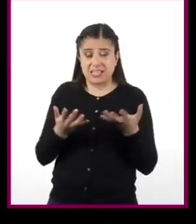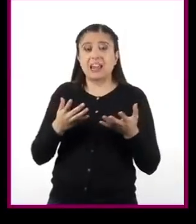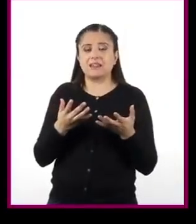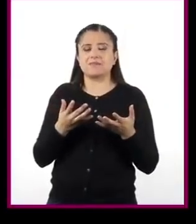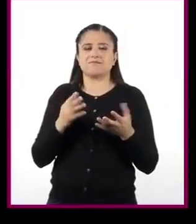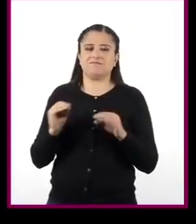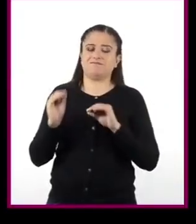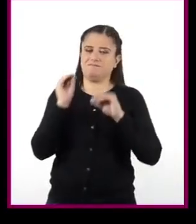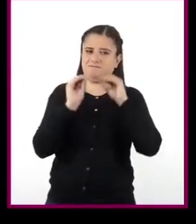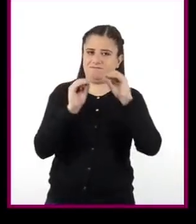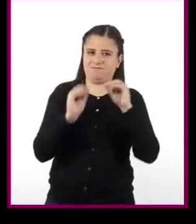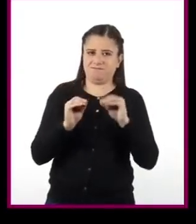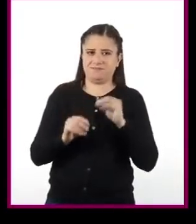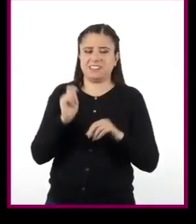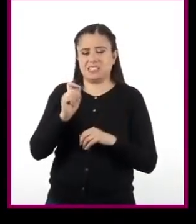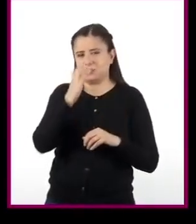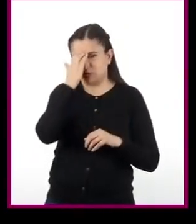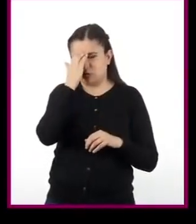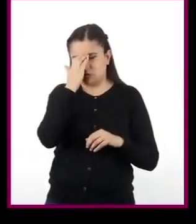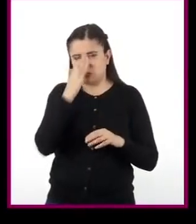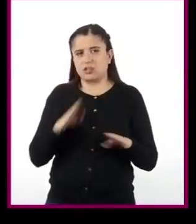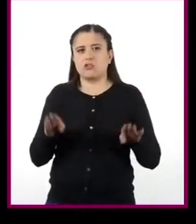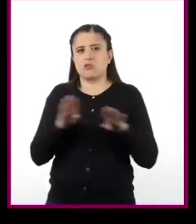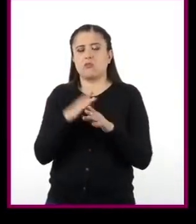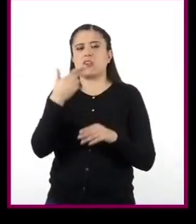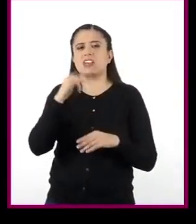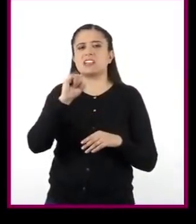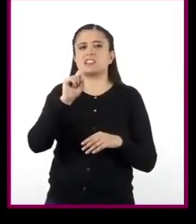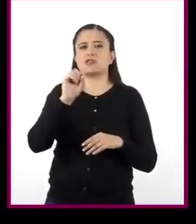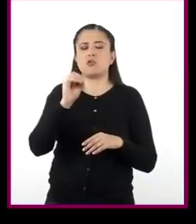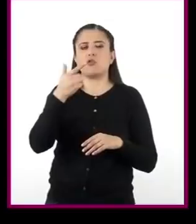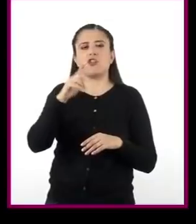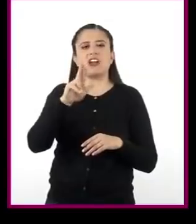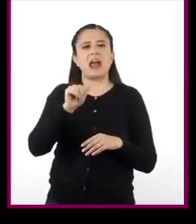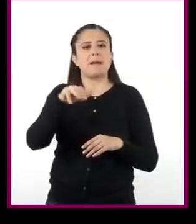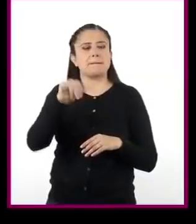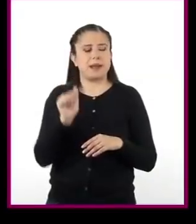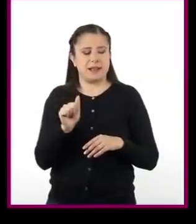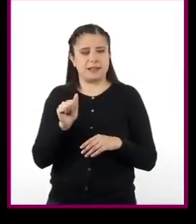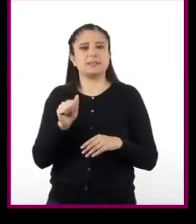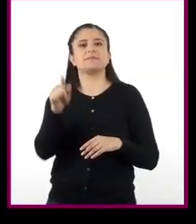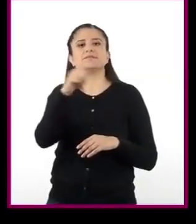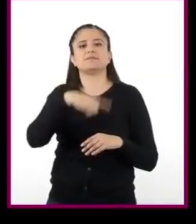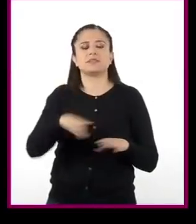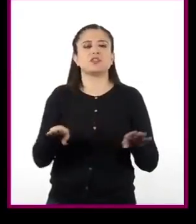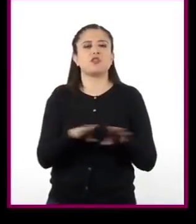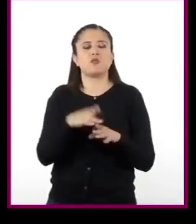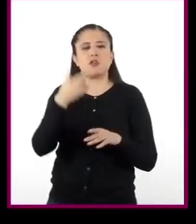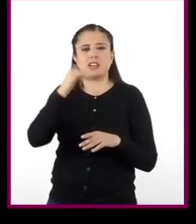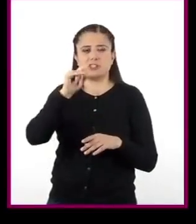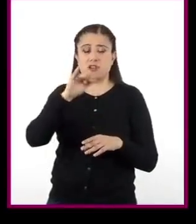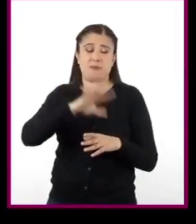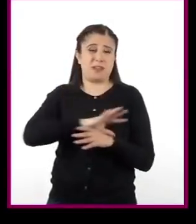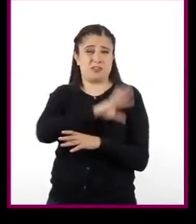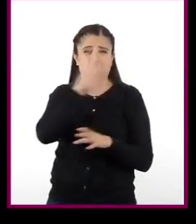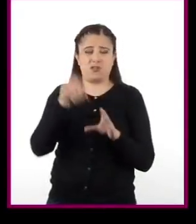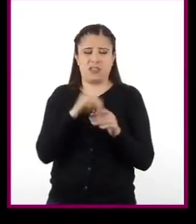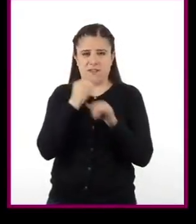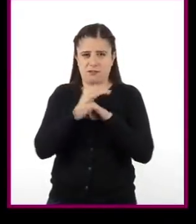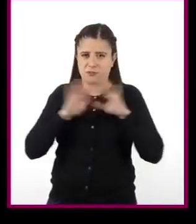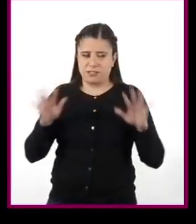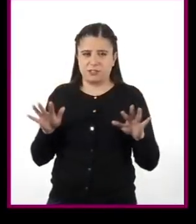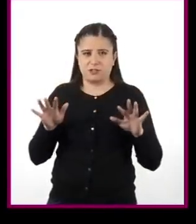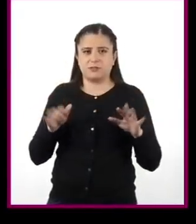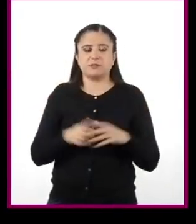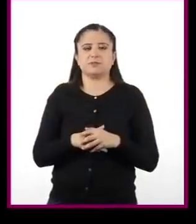construir algo que se le conoce como histograma. Muy bien. Vamos a hacer un histograma de toda esta información,